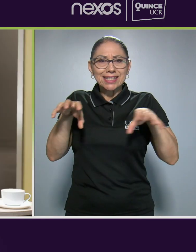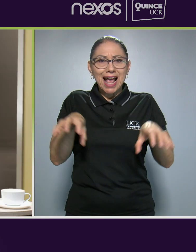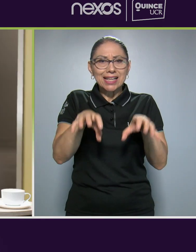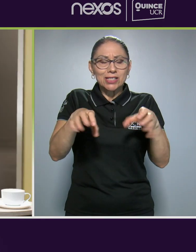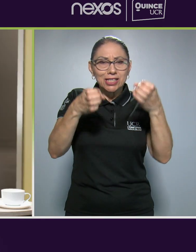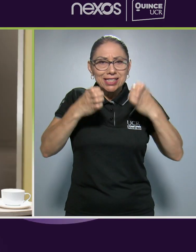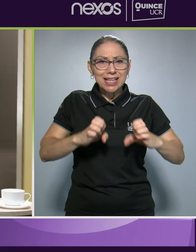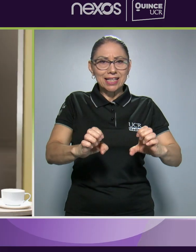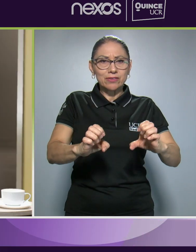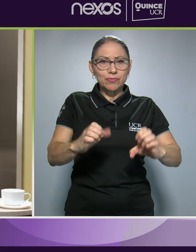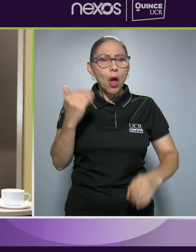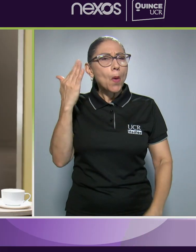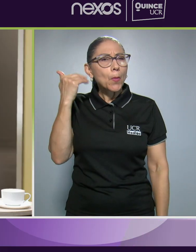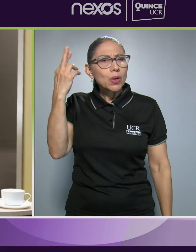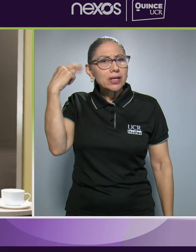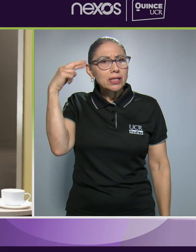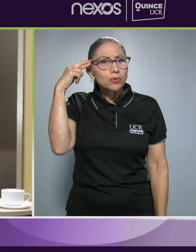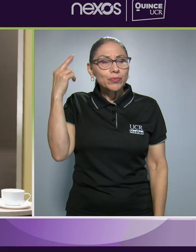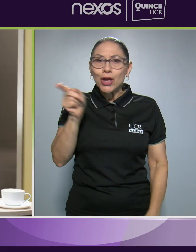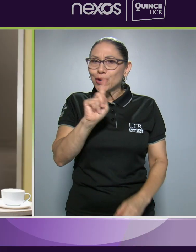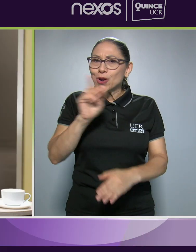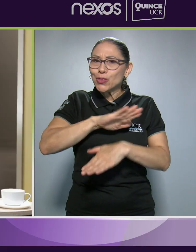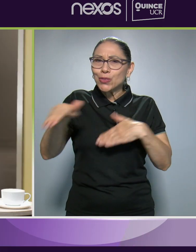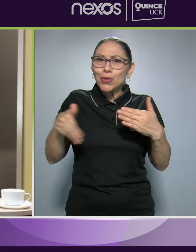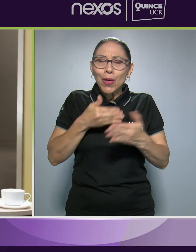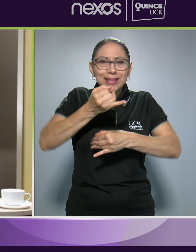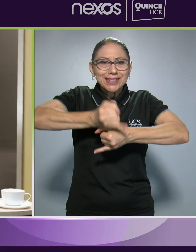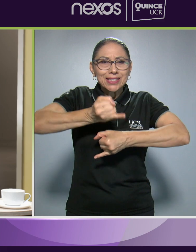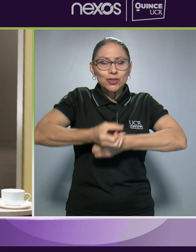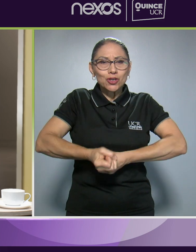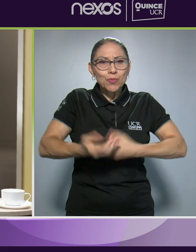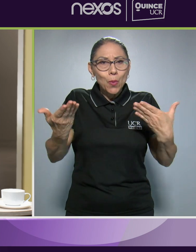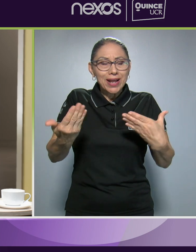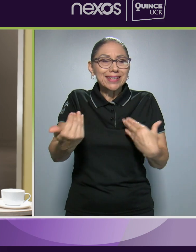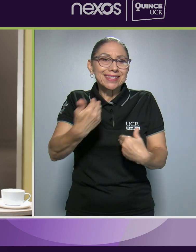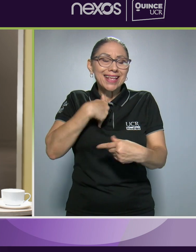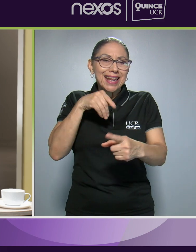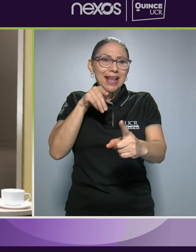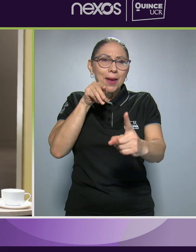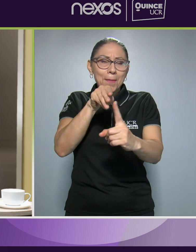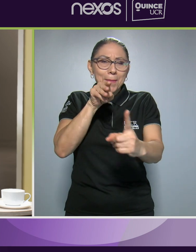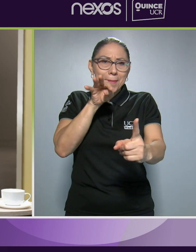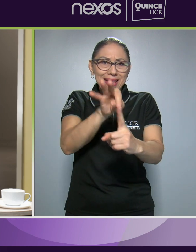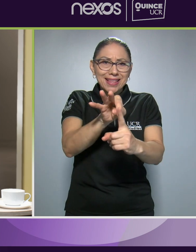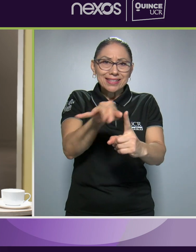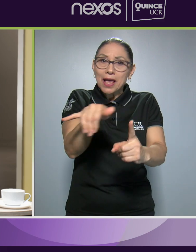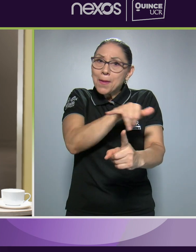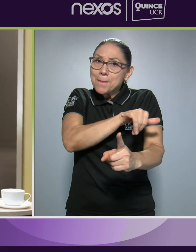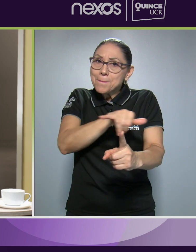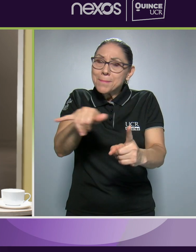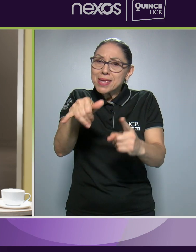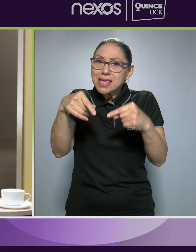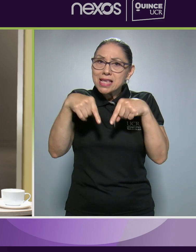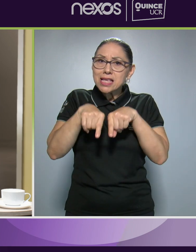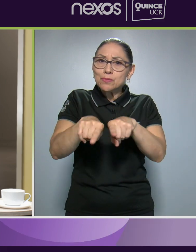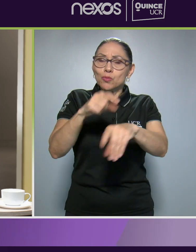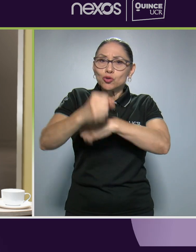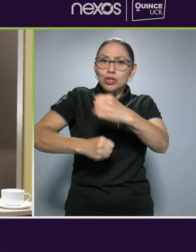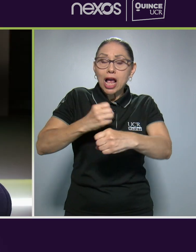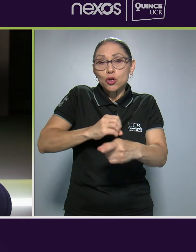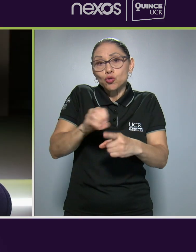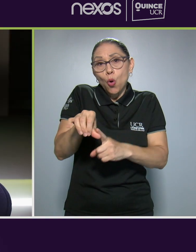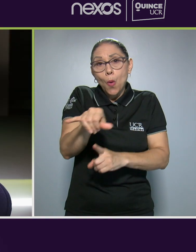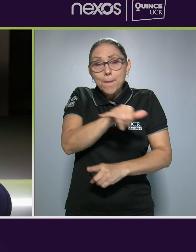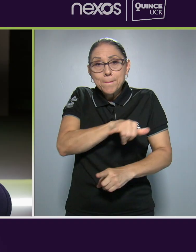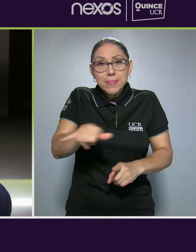no todas las instituciones públicas que están involucradas tienen metas en los mismos años o en los mismos indicadores, ¿no?